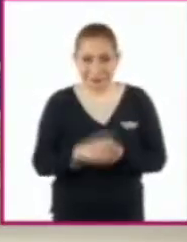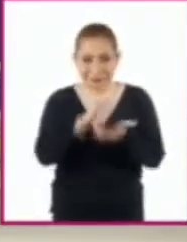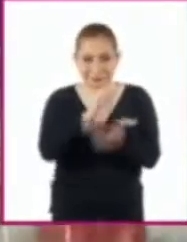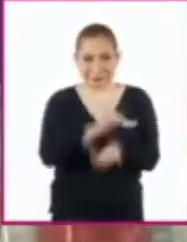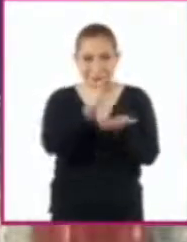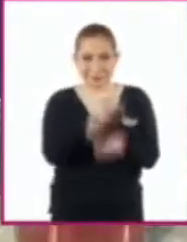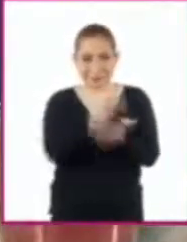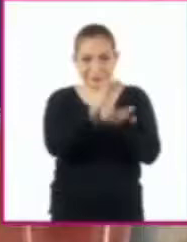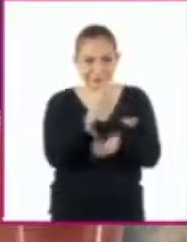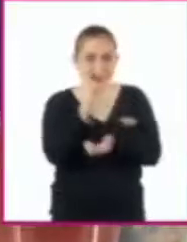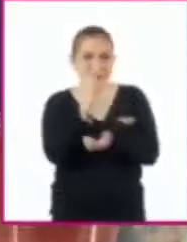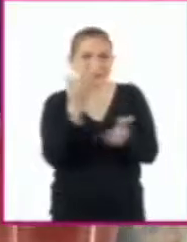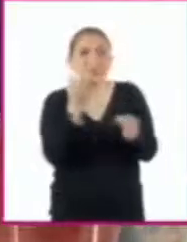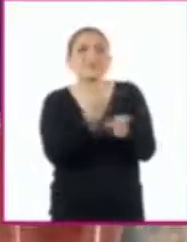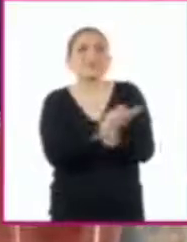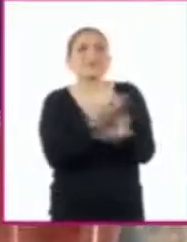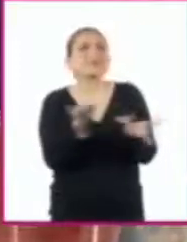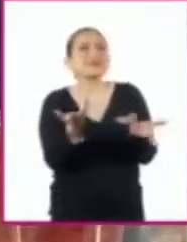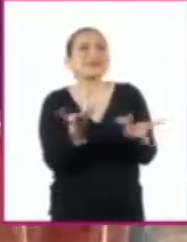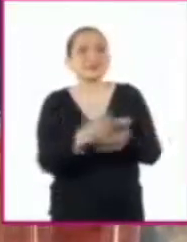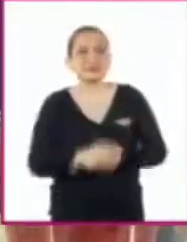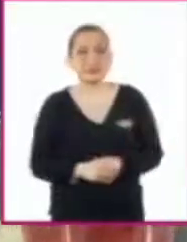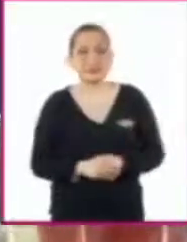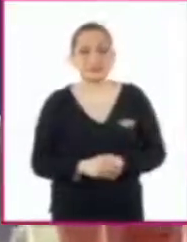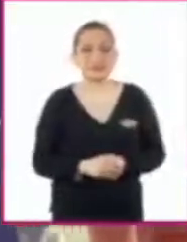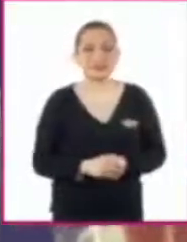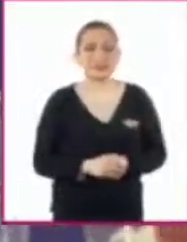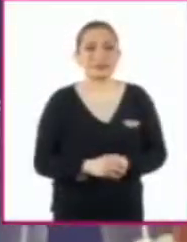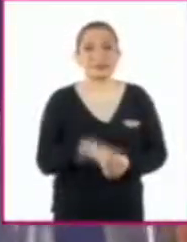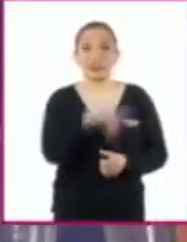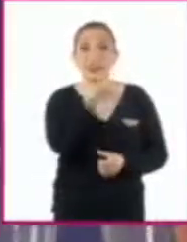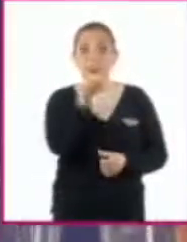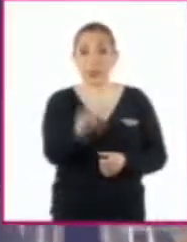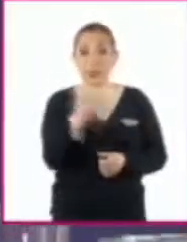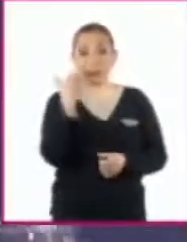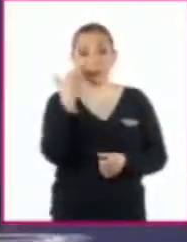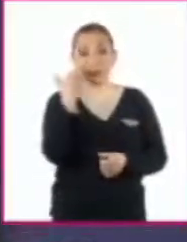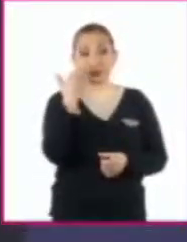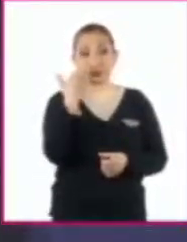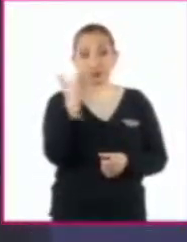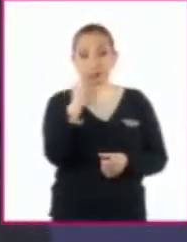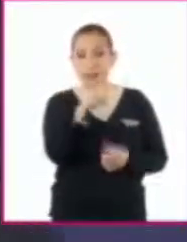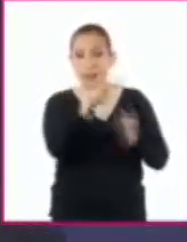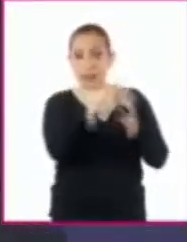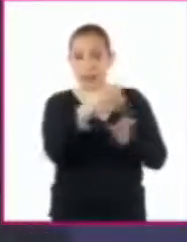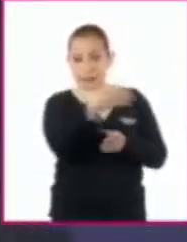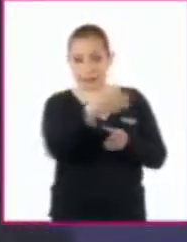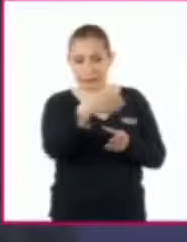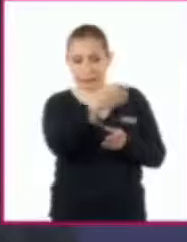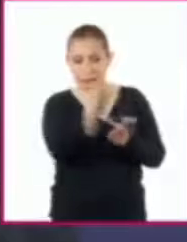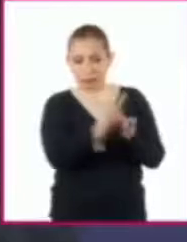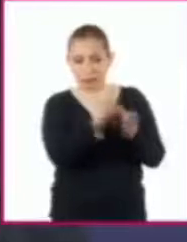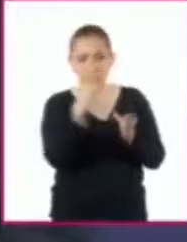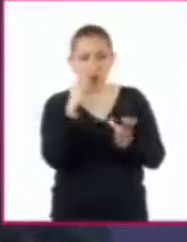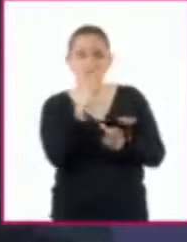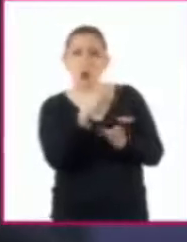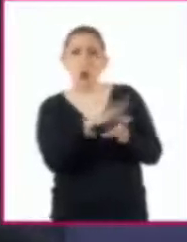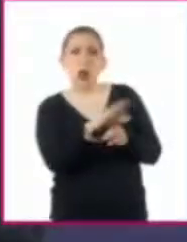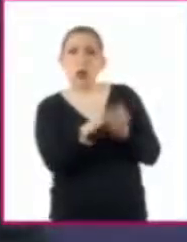Agitemos y observemos qué es lo que ocurre. Después de un lapso que dejamos de agitar, ¿qué